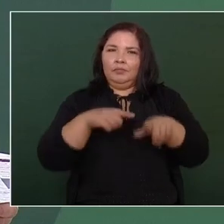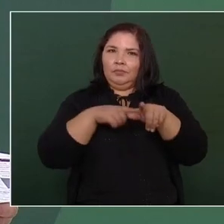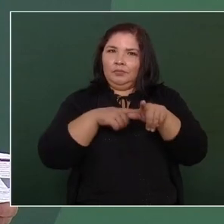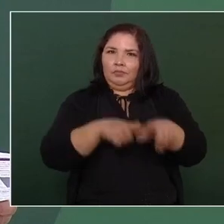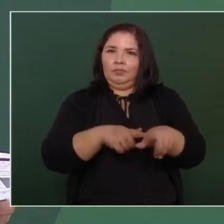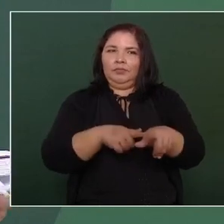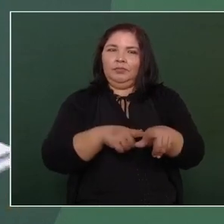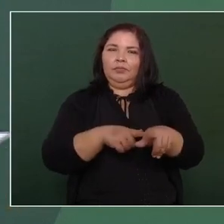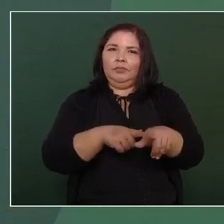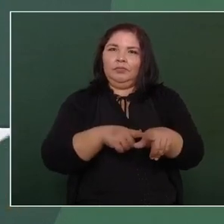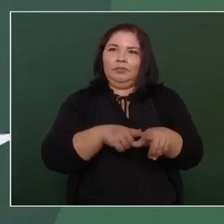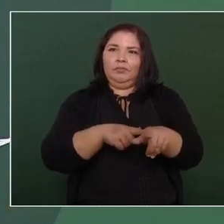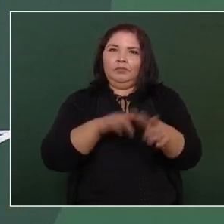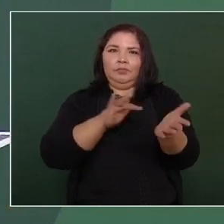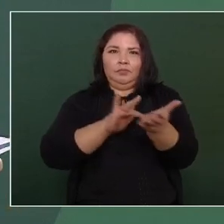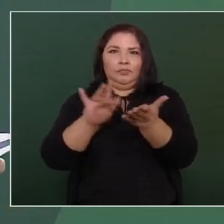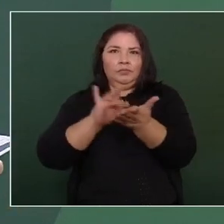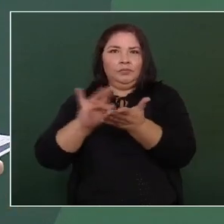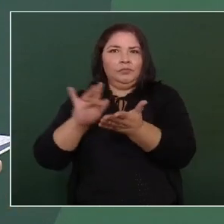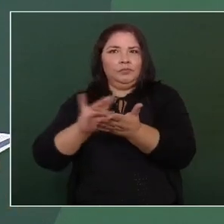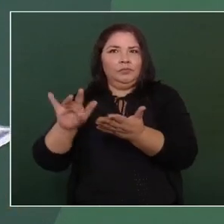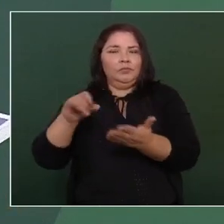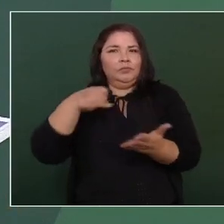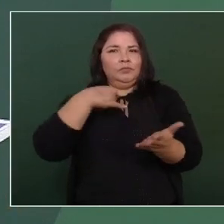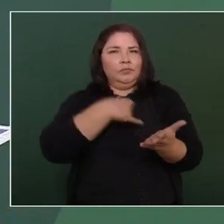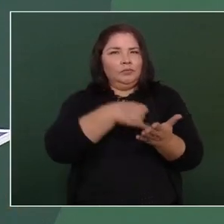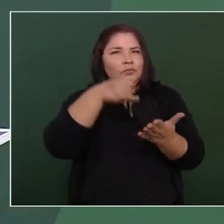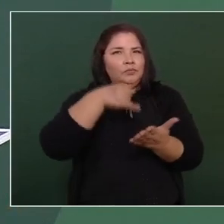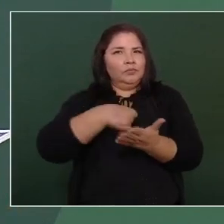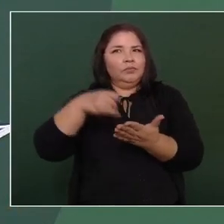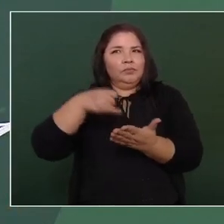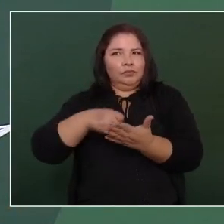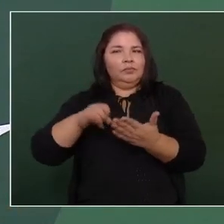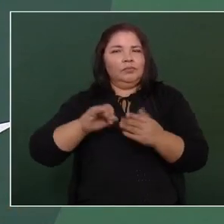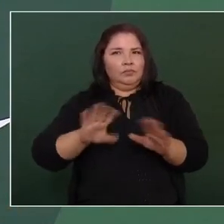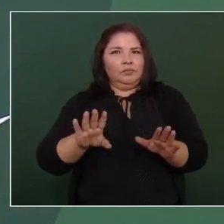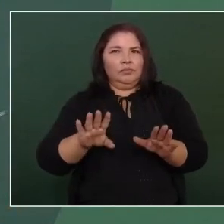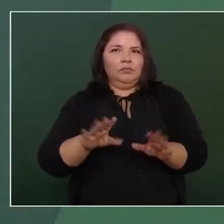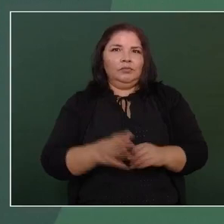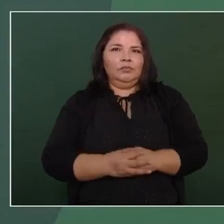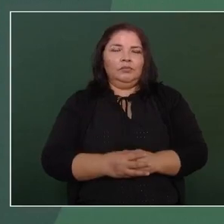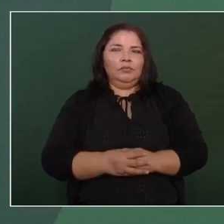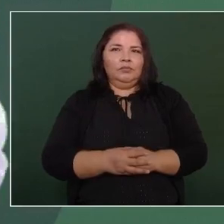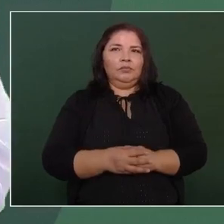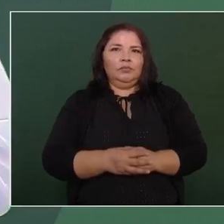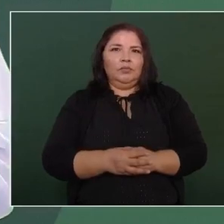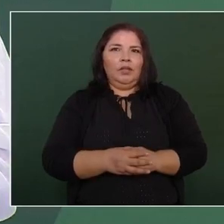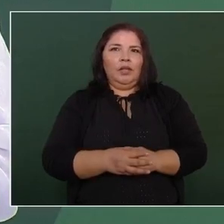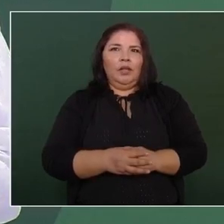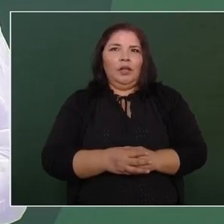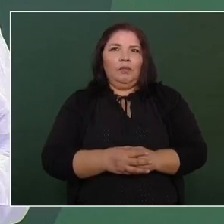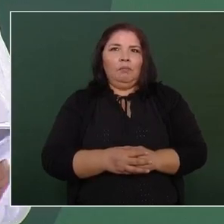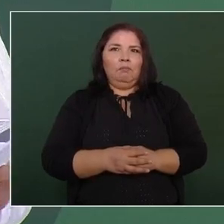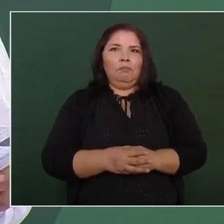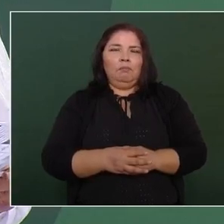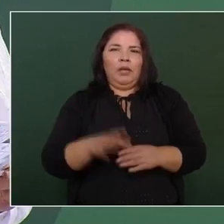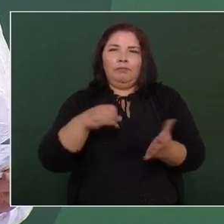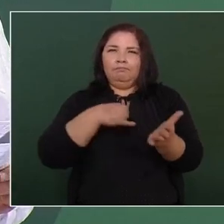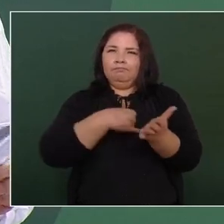ayudando a los productores, ya lo mencioné, con el fertilizante.